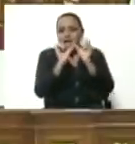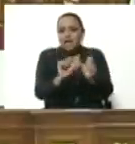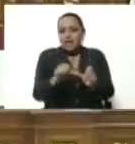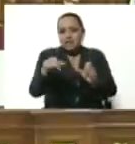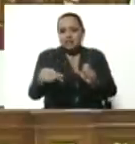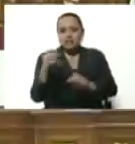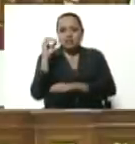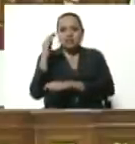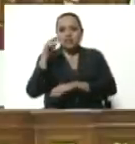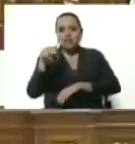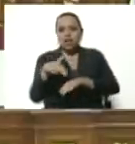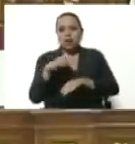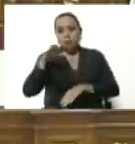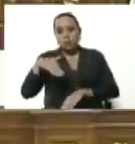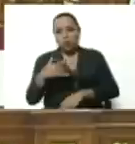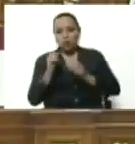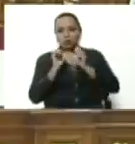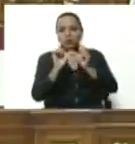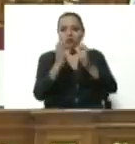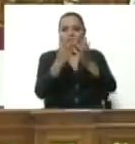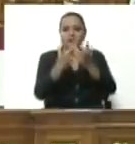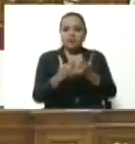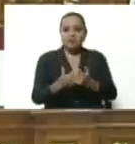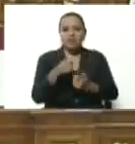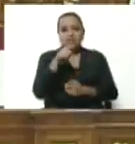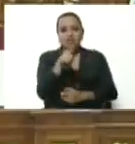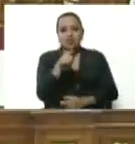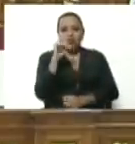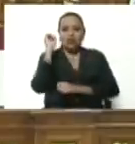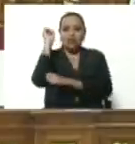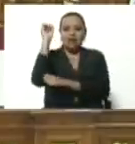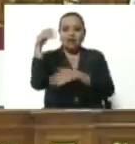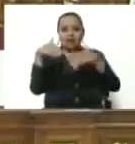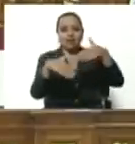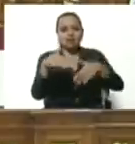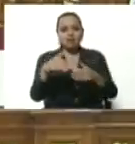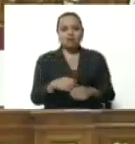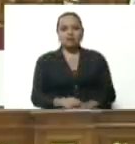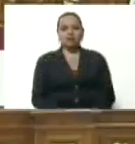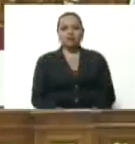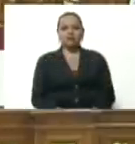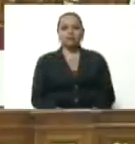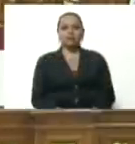pudieran tener continuidad administrativa si ellos ganan la elección.